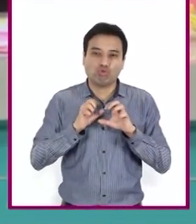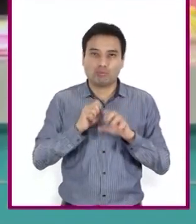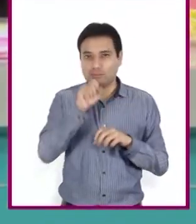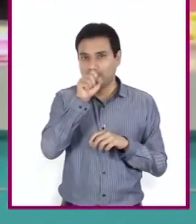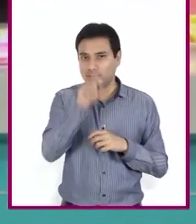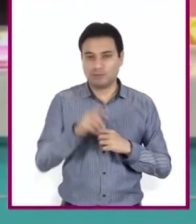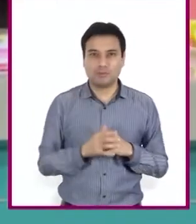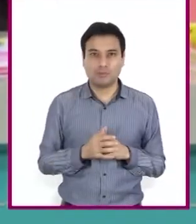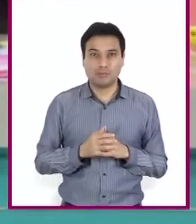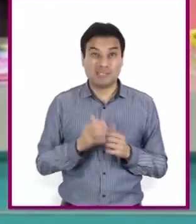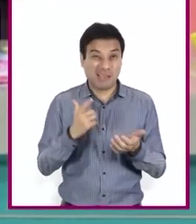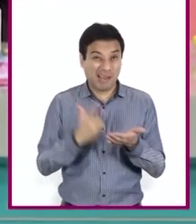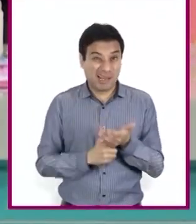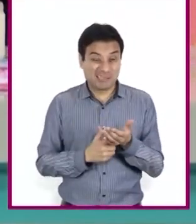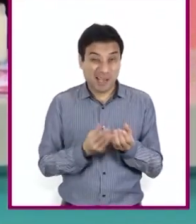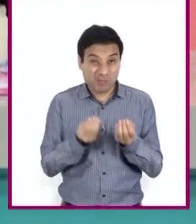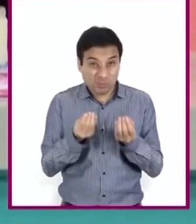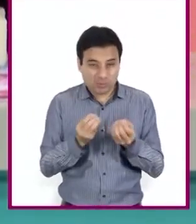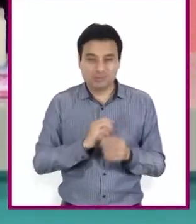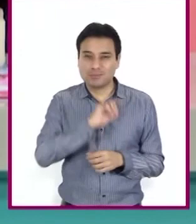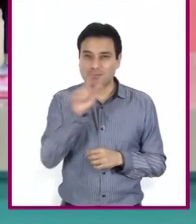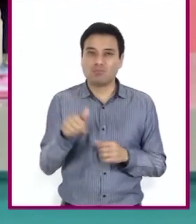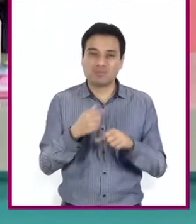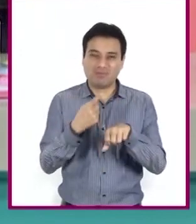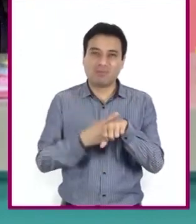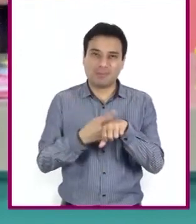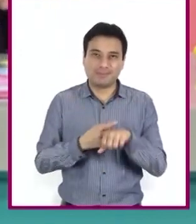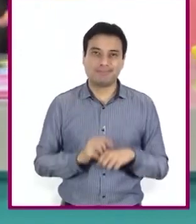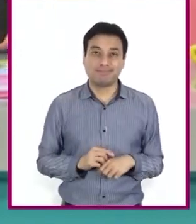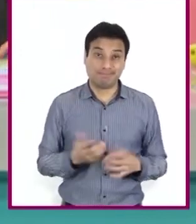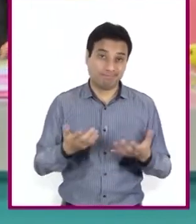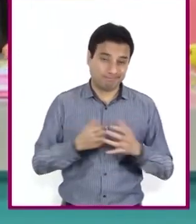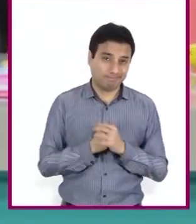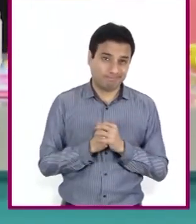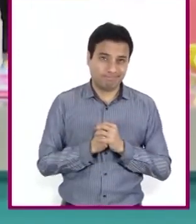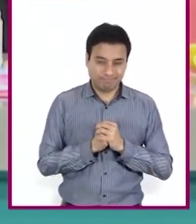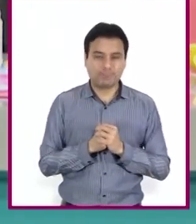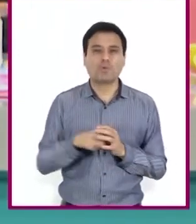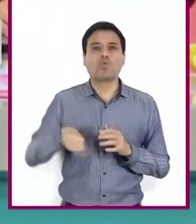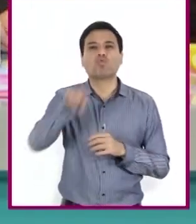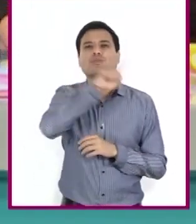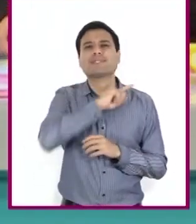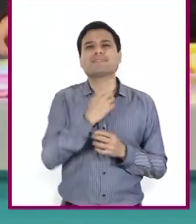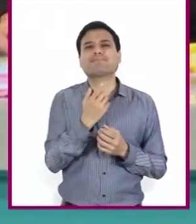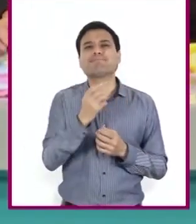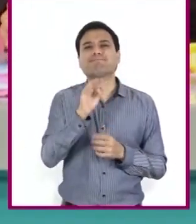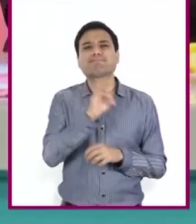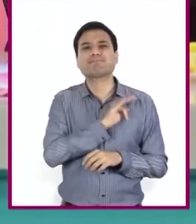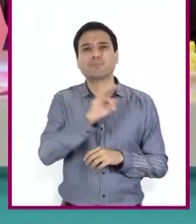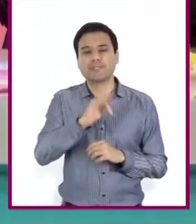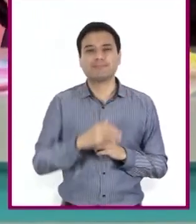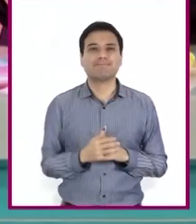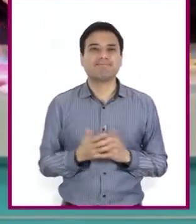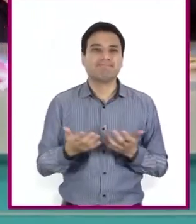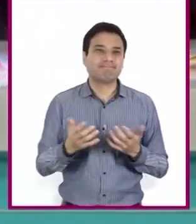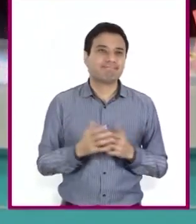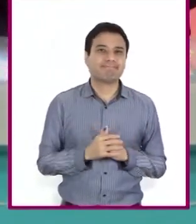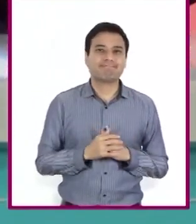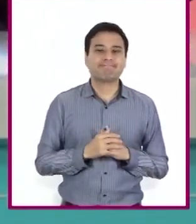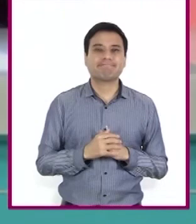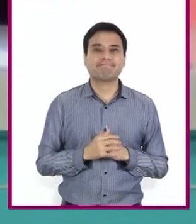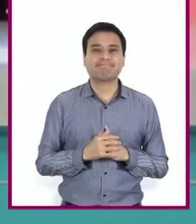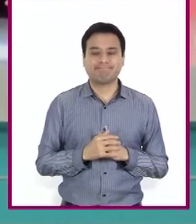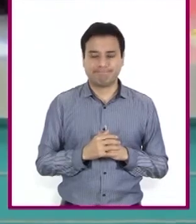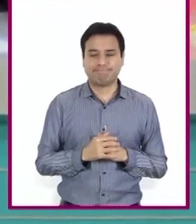cuando son muchas, producen enfermedades. Realicen un diagrama con la definición, función